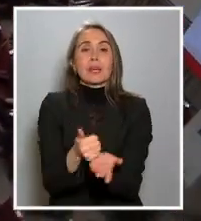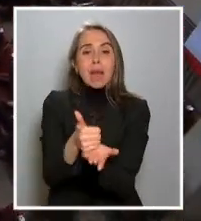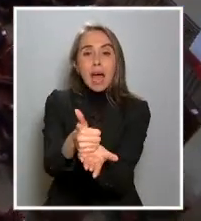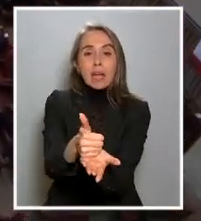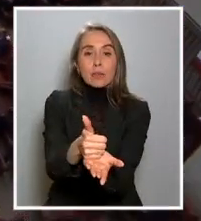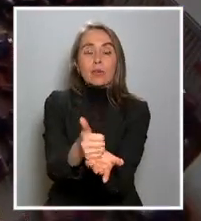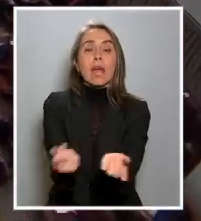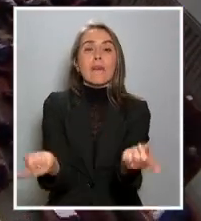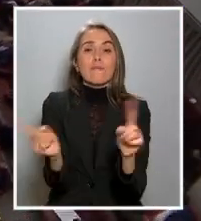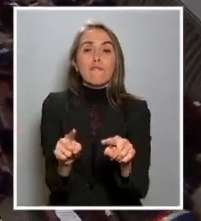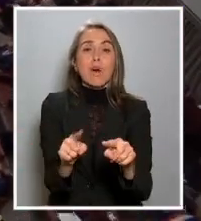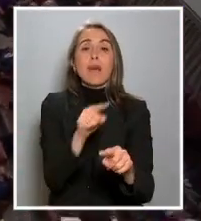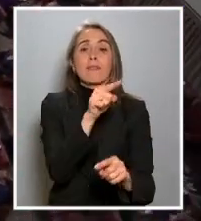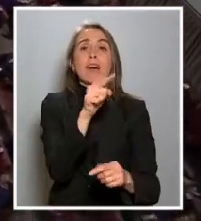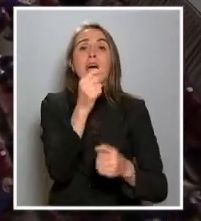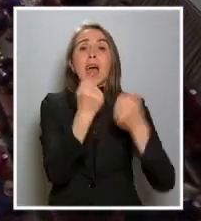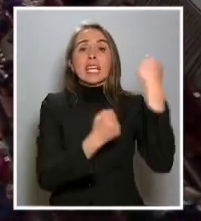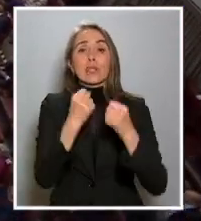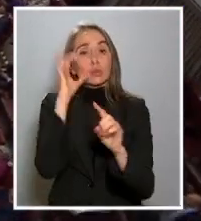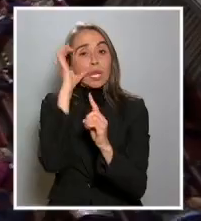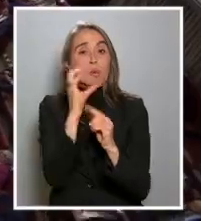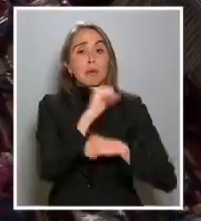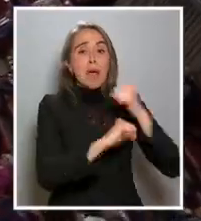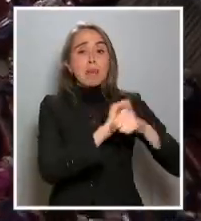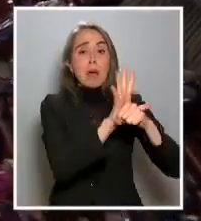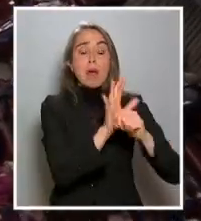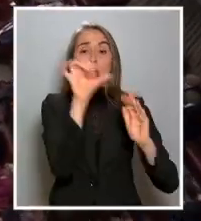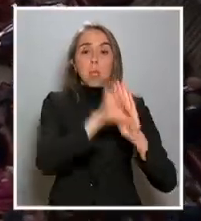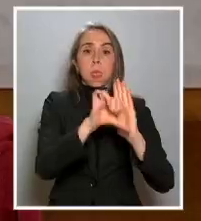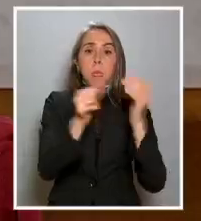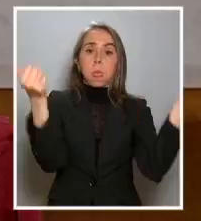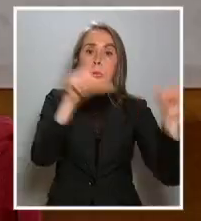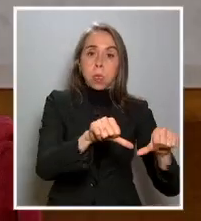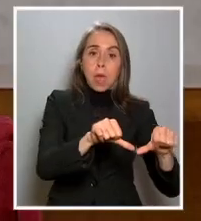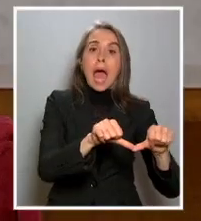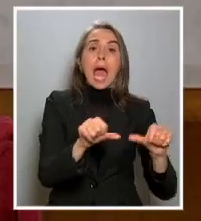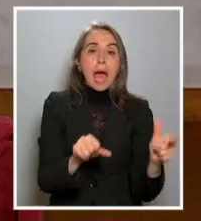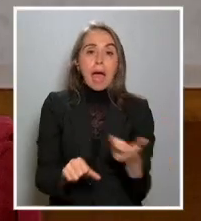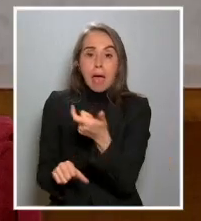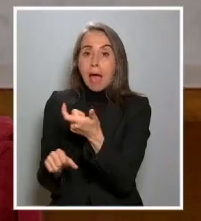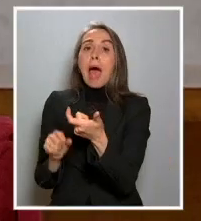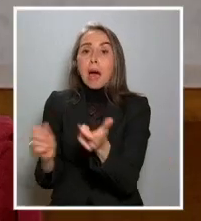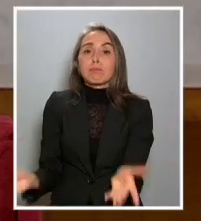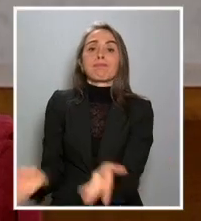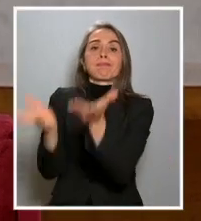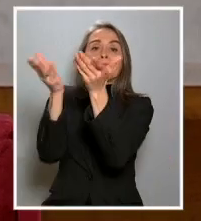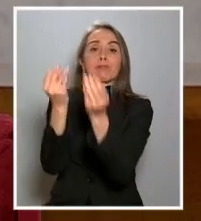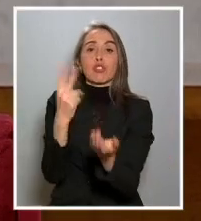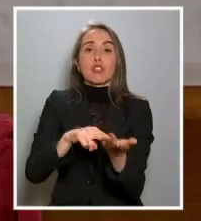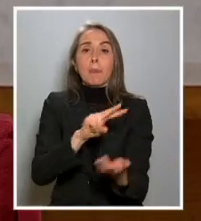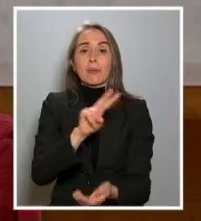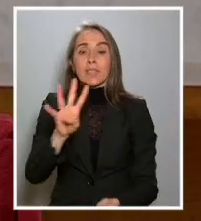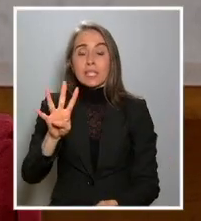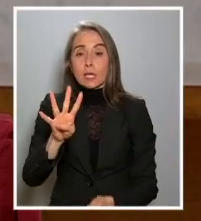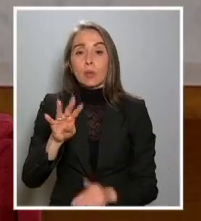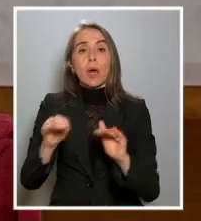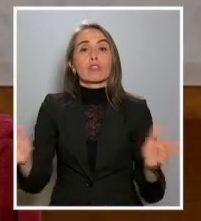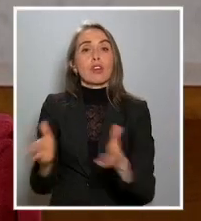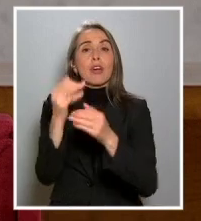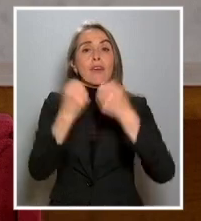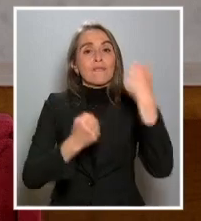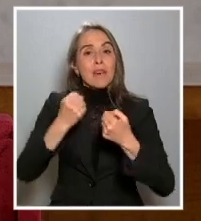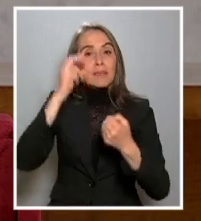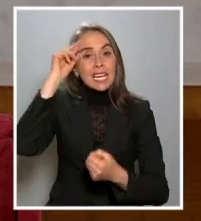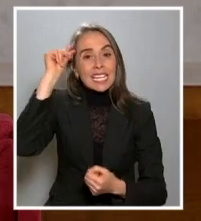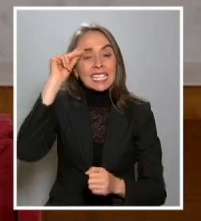ayudamos a la reactivación de la industria cultural. Y en esa misma línea, este 2024 decidimos dar un impulso a las industrias